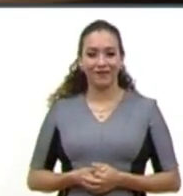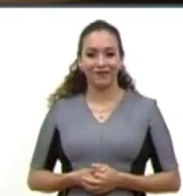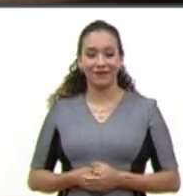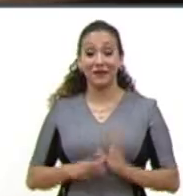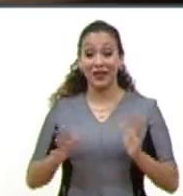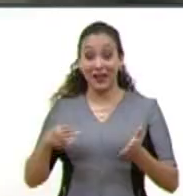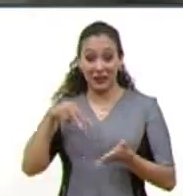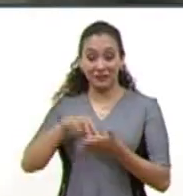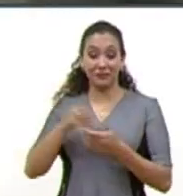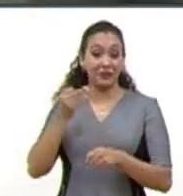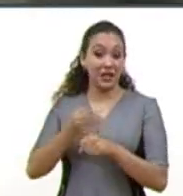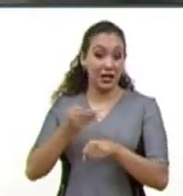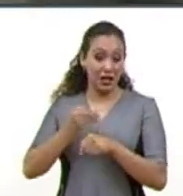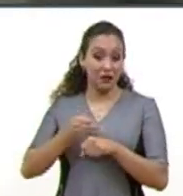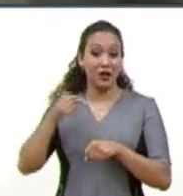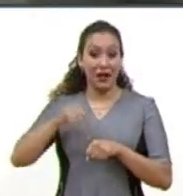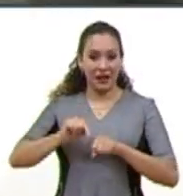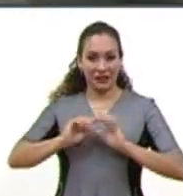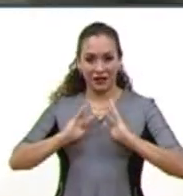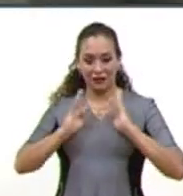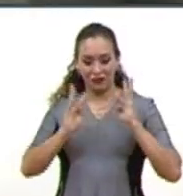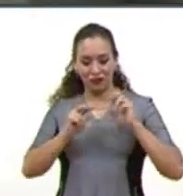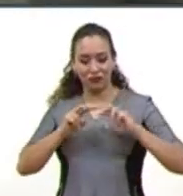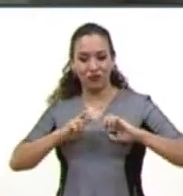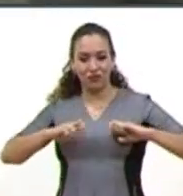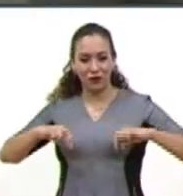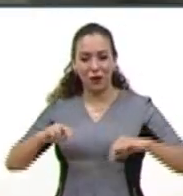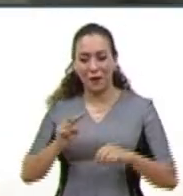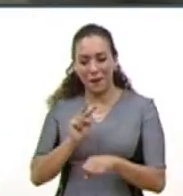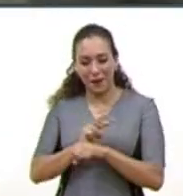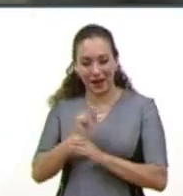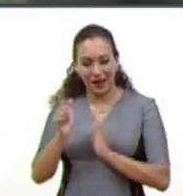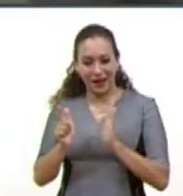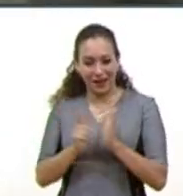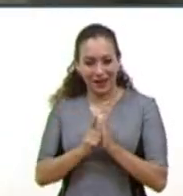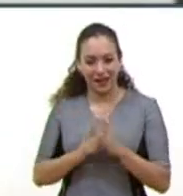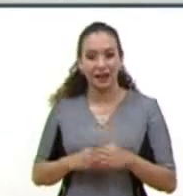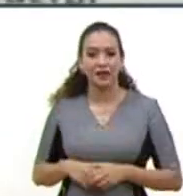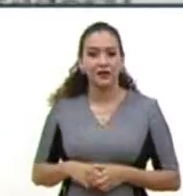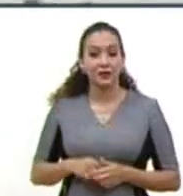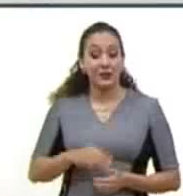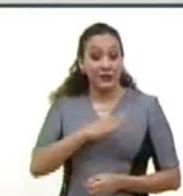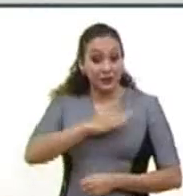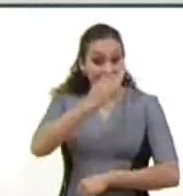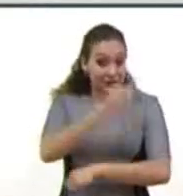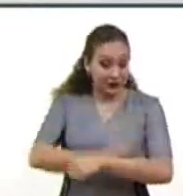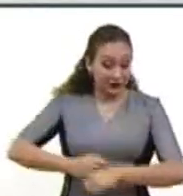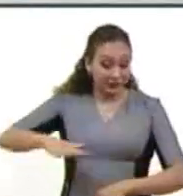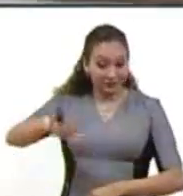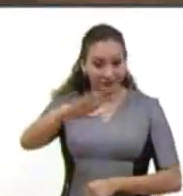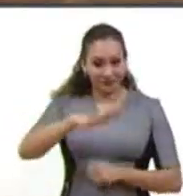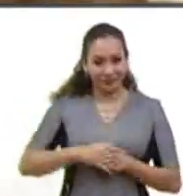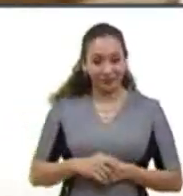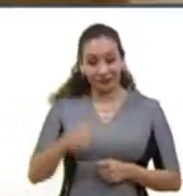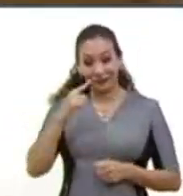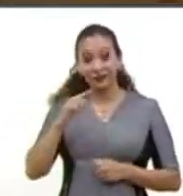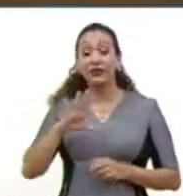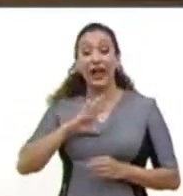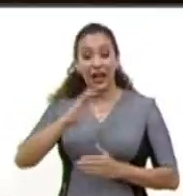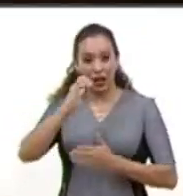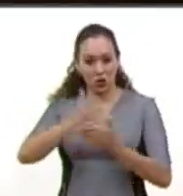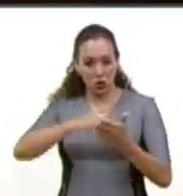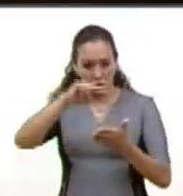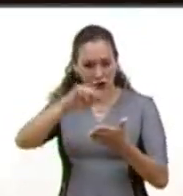Transmitiendo desde el Consejo de la Judicatura Federal, muchas gracias, muy buenas tardes para todos. Y es que en la firma de los convenios